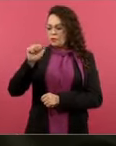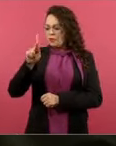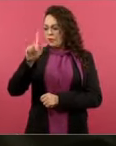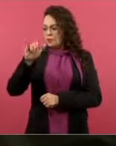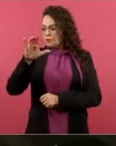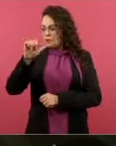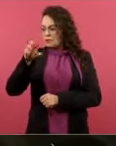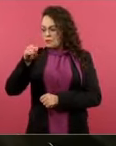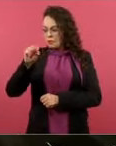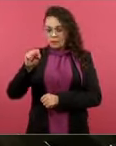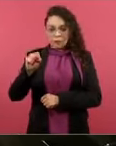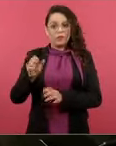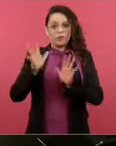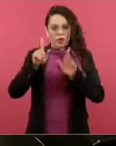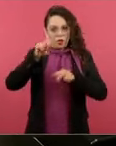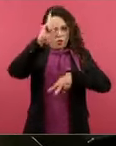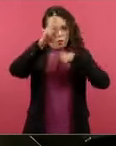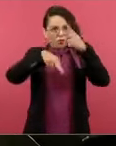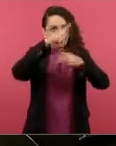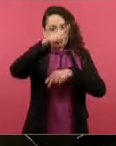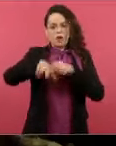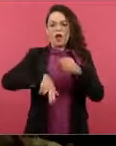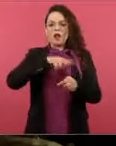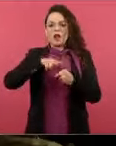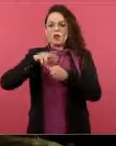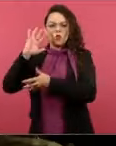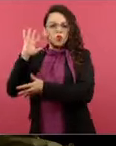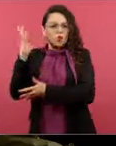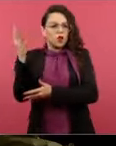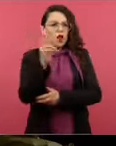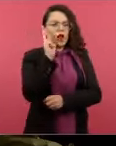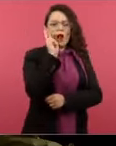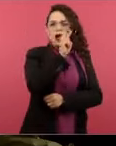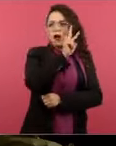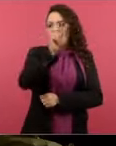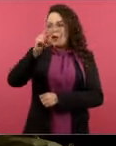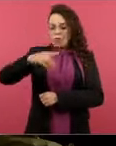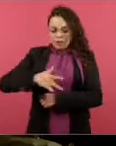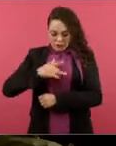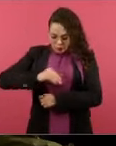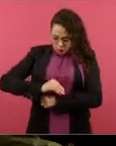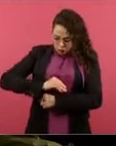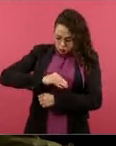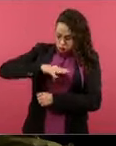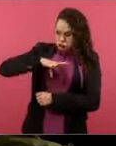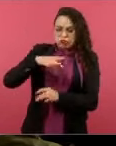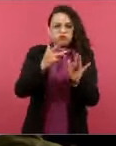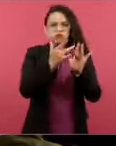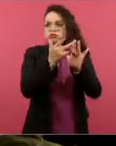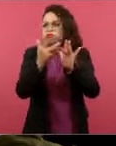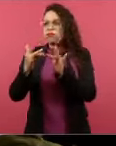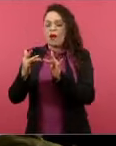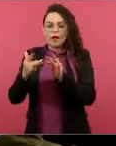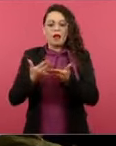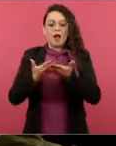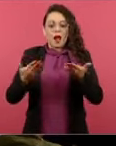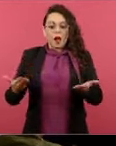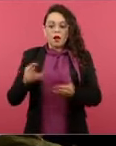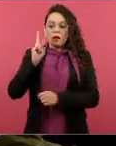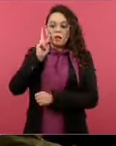te bioinspiraste, pero ahora te voy a poner un reto. En el libro les van a dar las bases de cómo se hace un